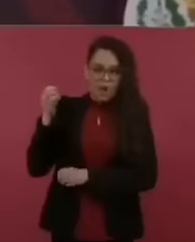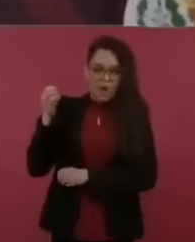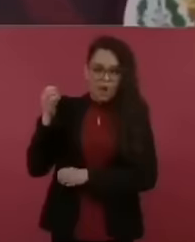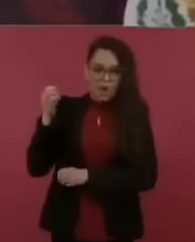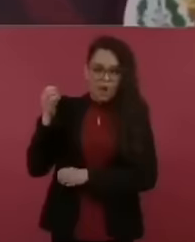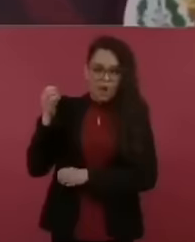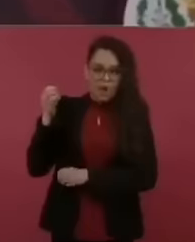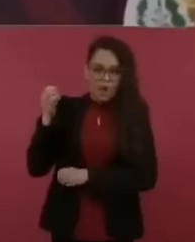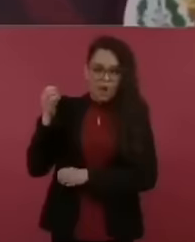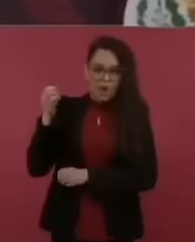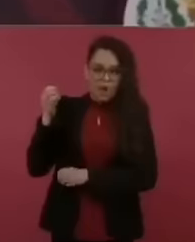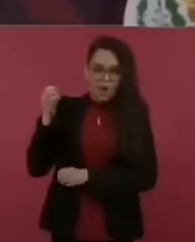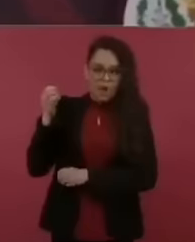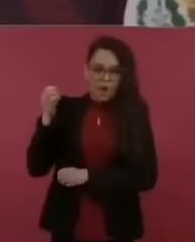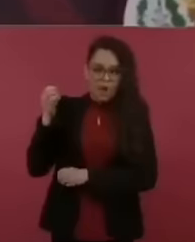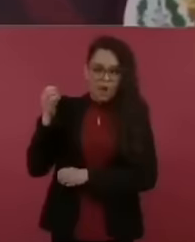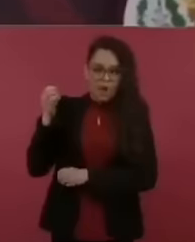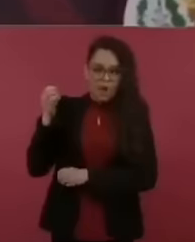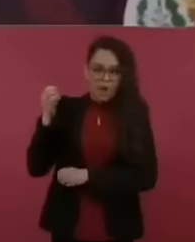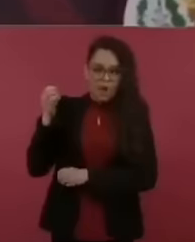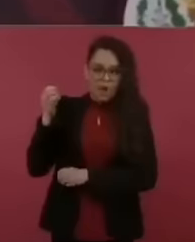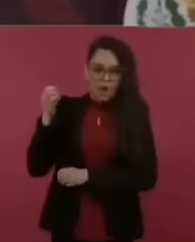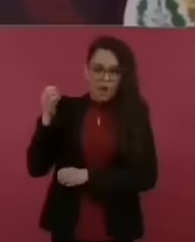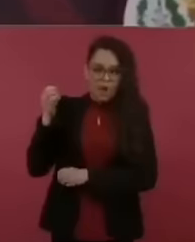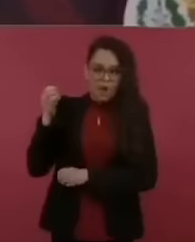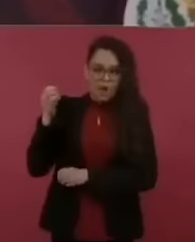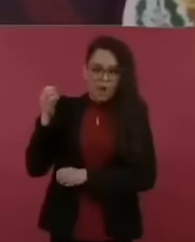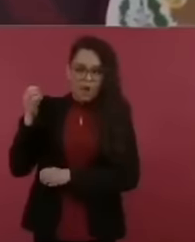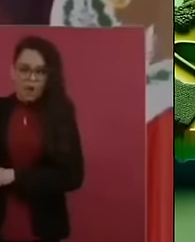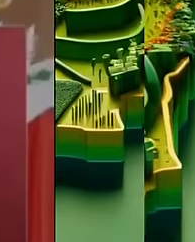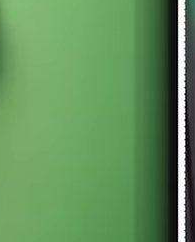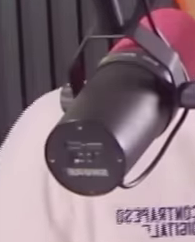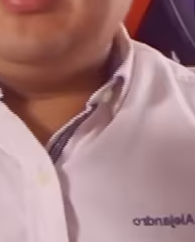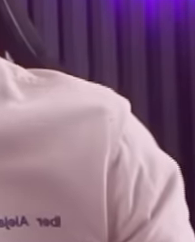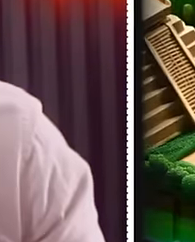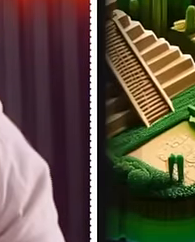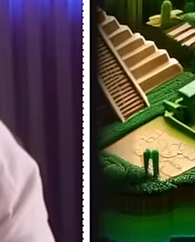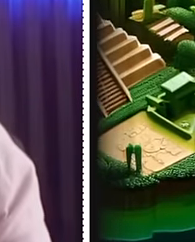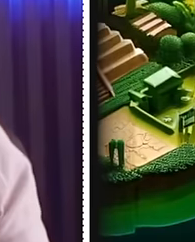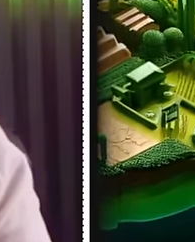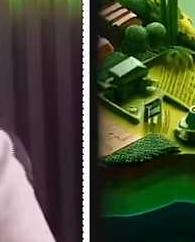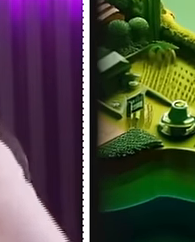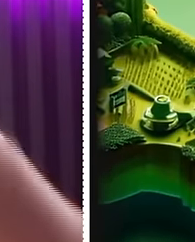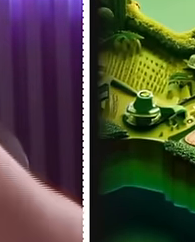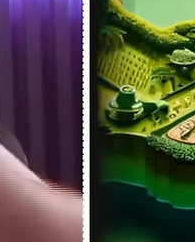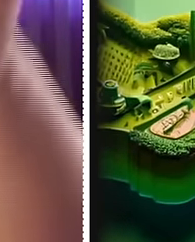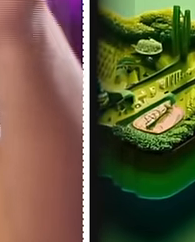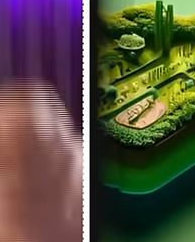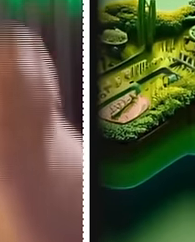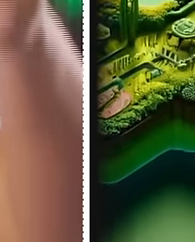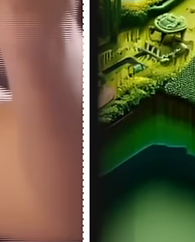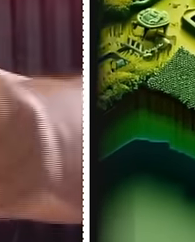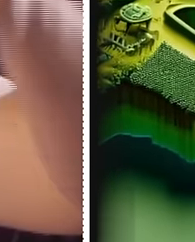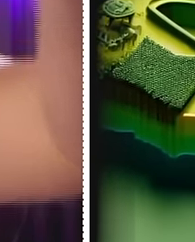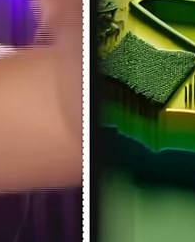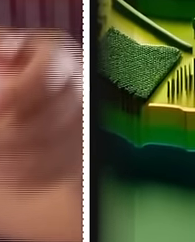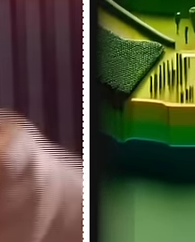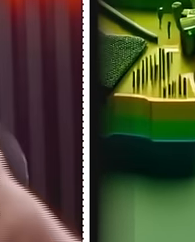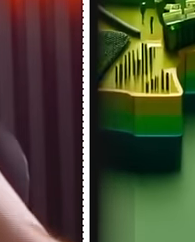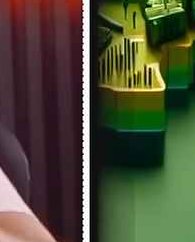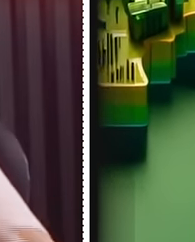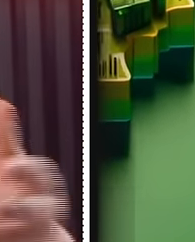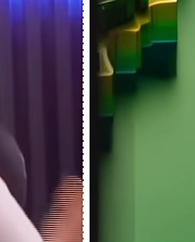Bueno, ahí está. Finalmente, el presidente dice, pues yo no libero delincuentes. Los que están